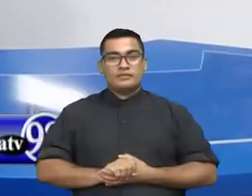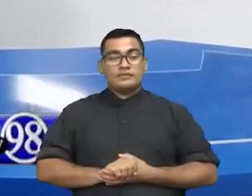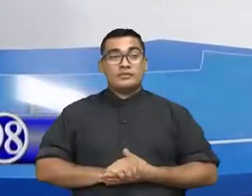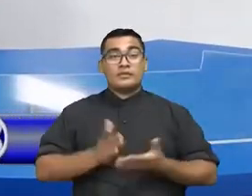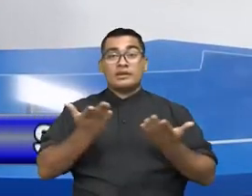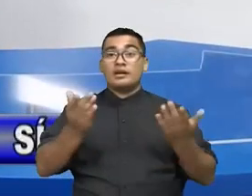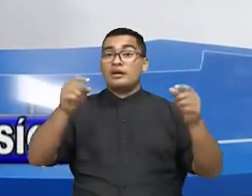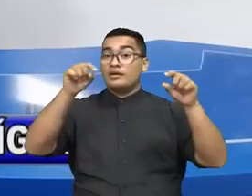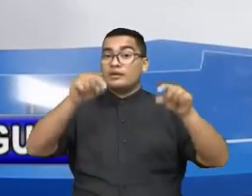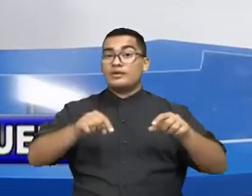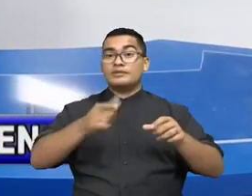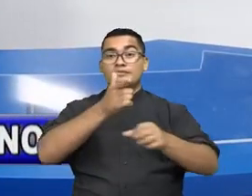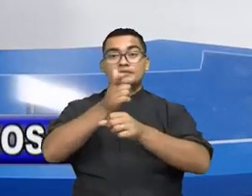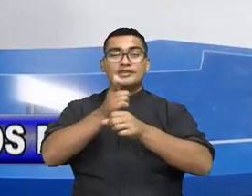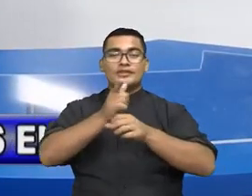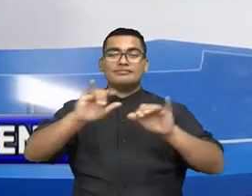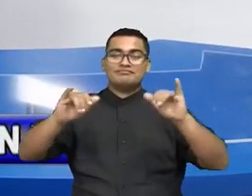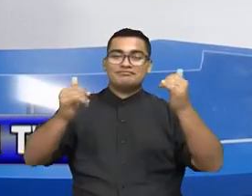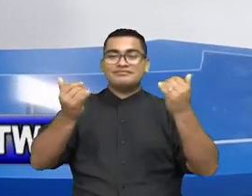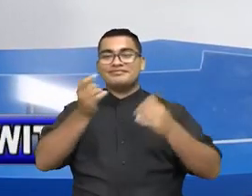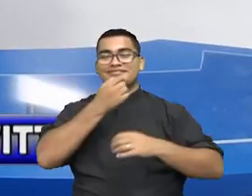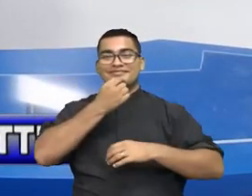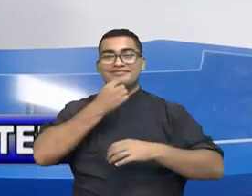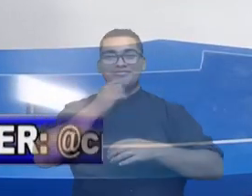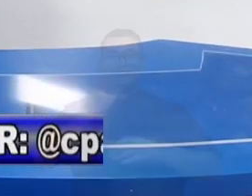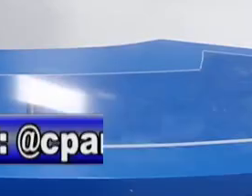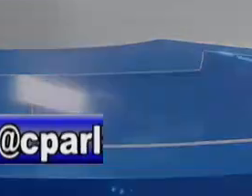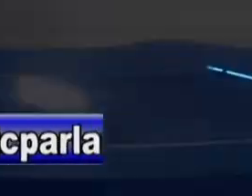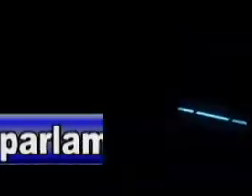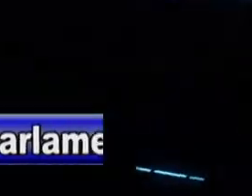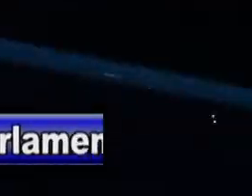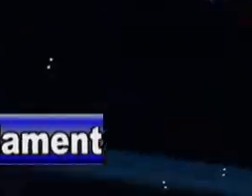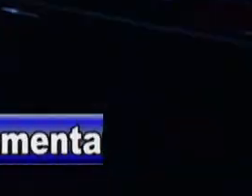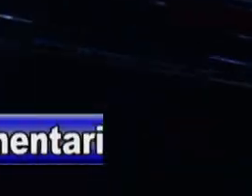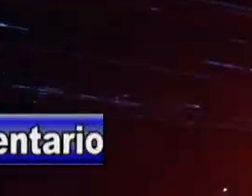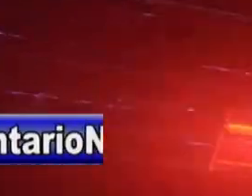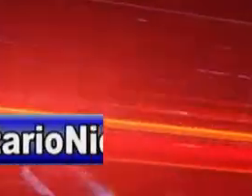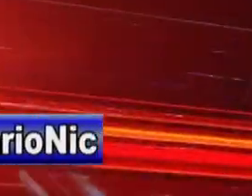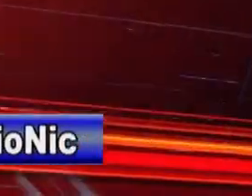Ahora les dejamos los videos más virales en las redes sociales.